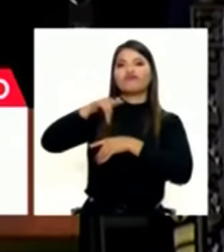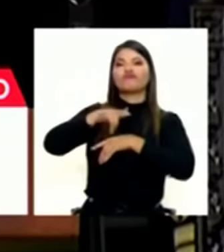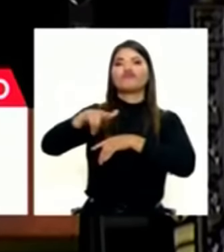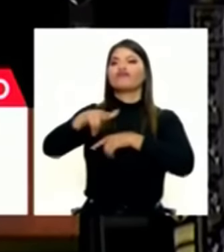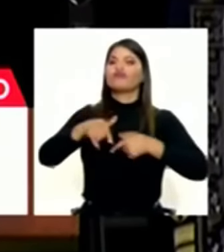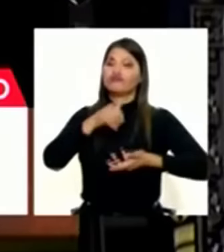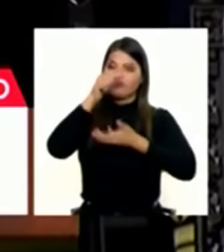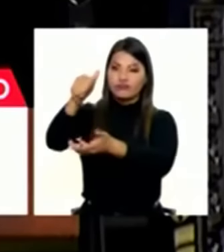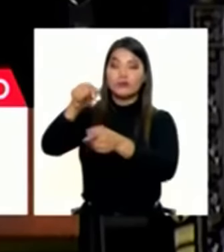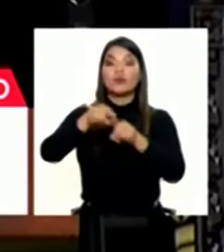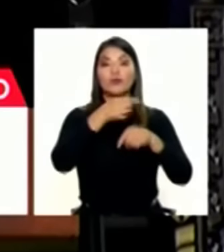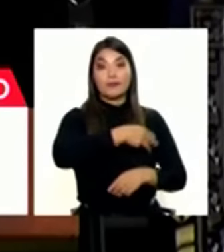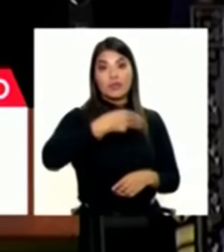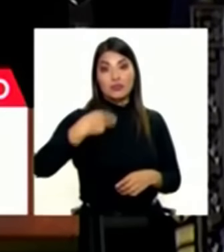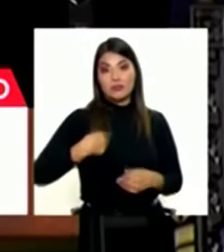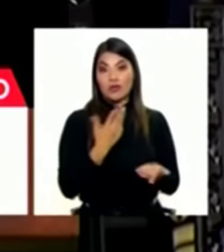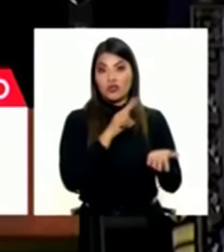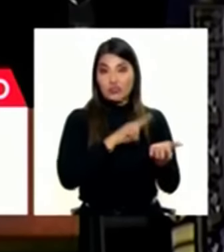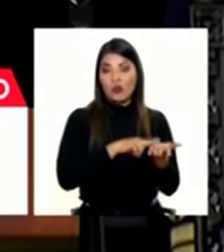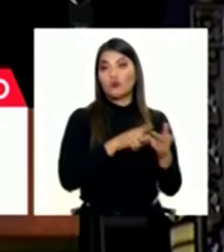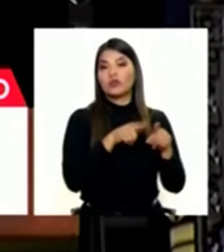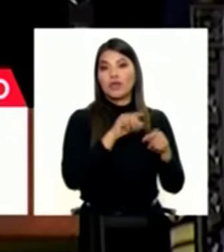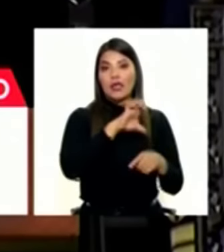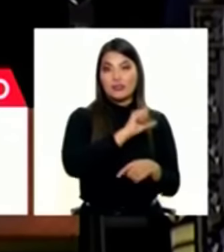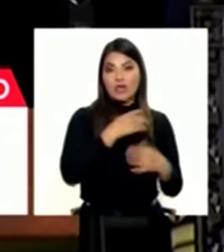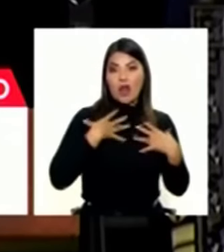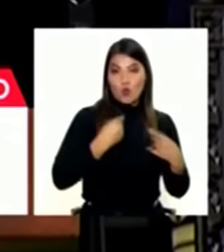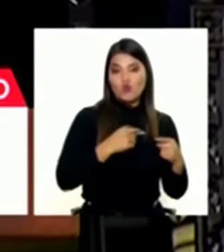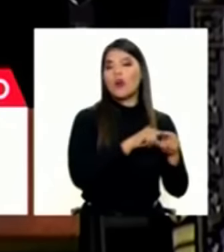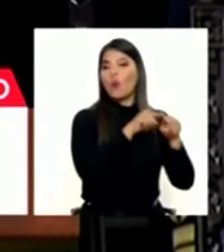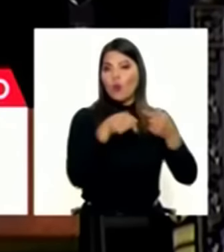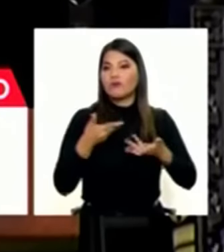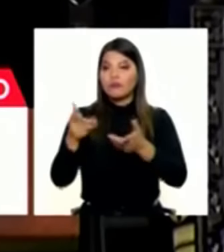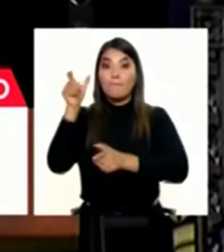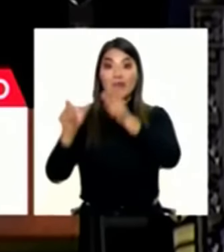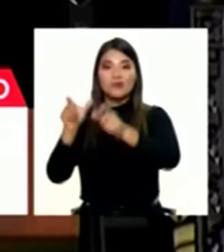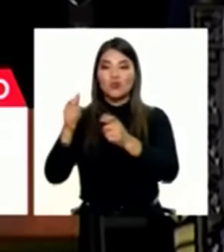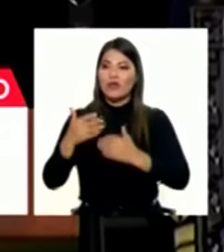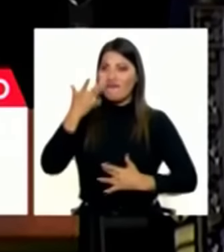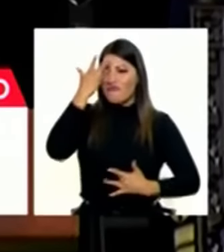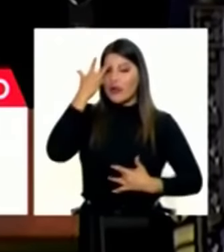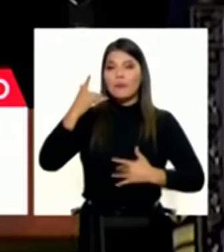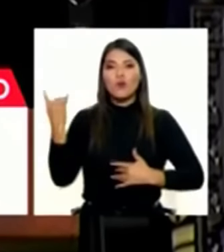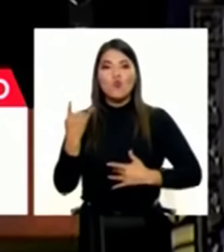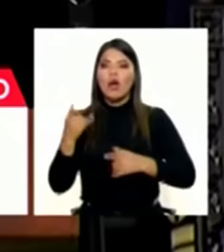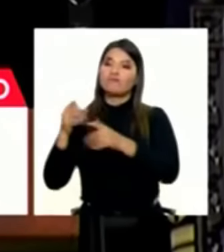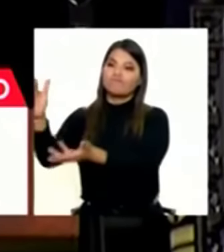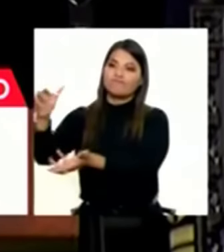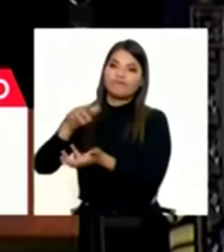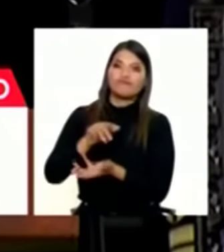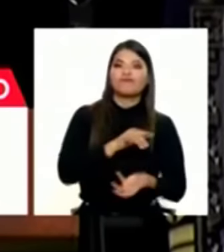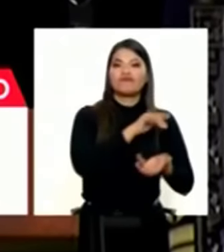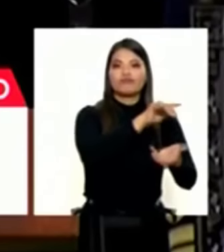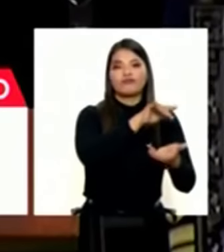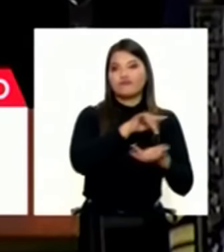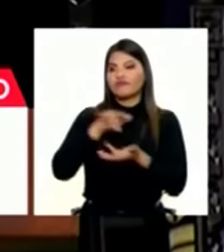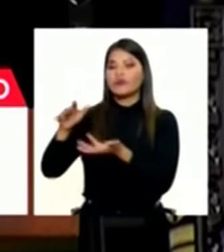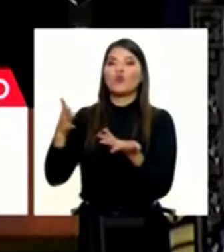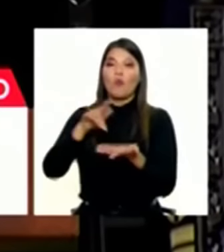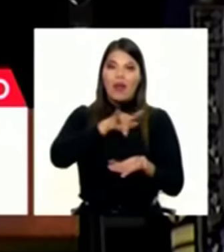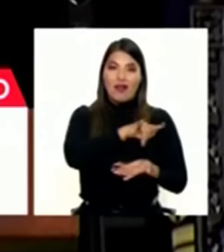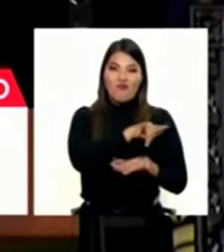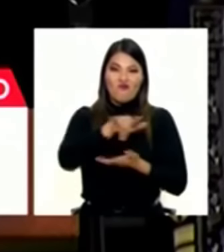y E-Salud, interviene activamente en el traslado de pacientes en emergencia. La patria y